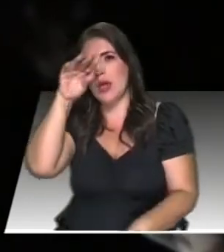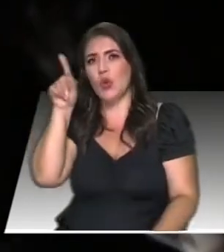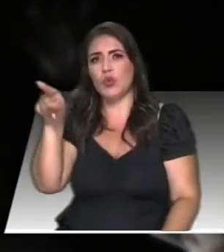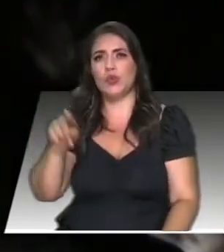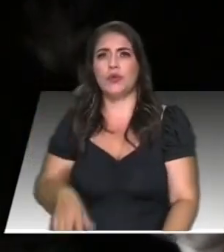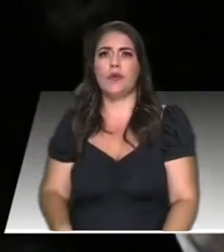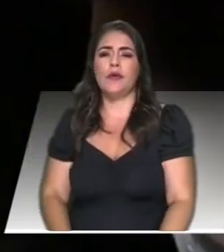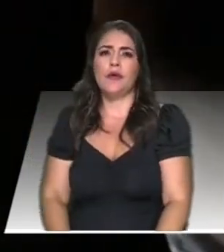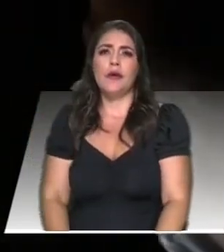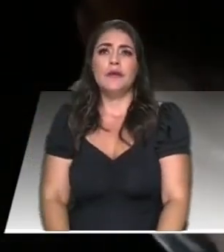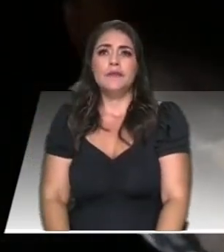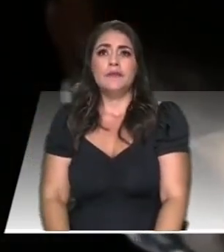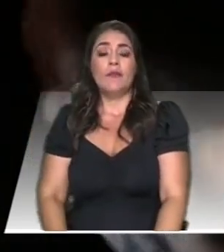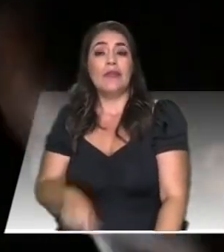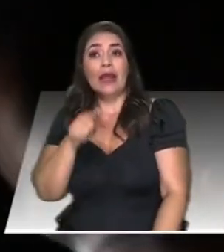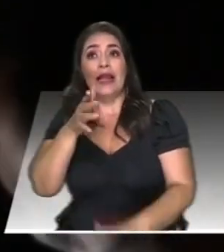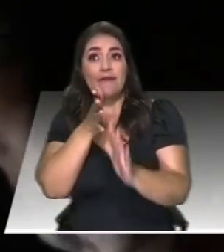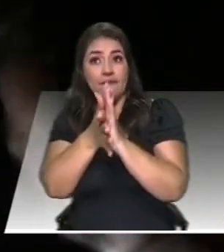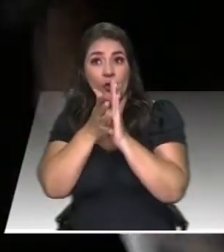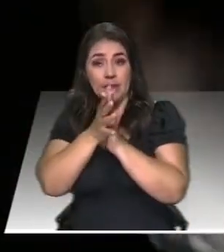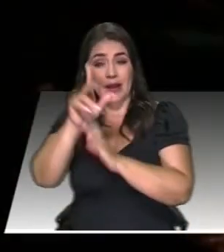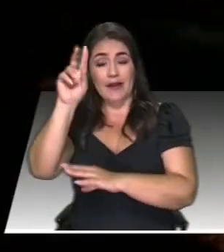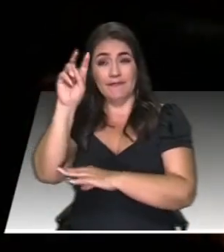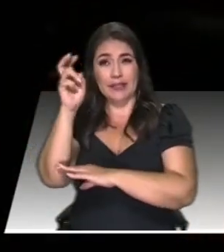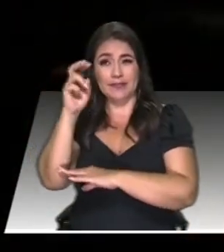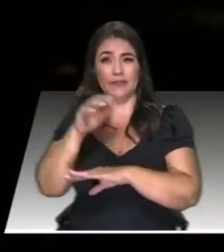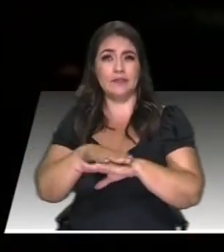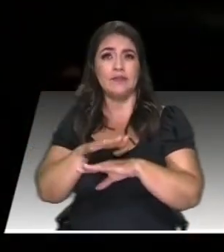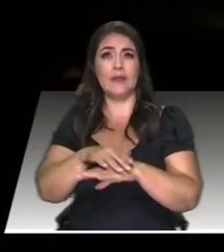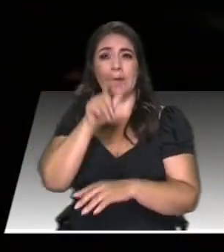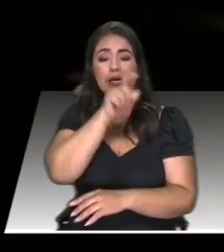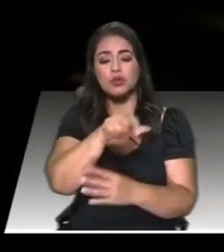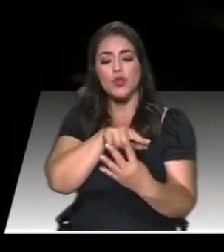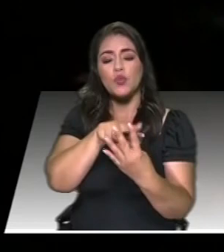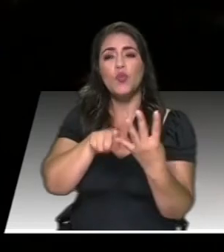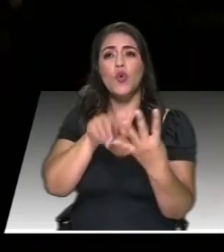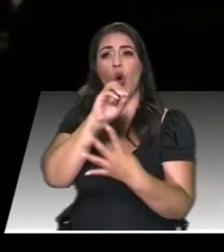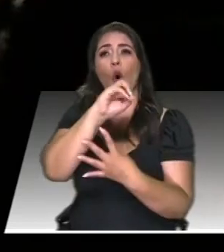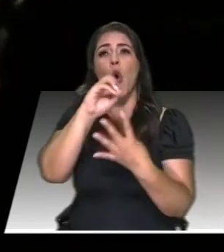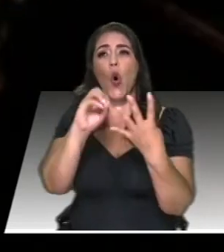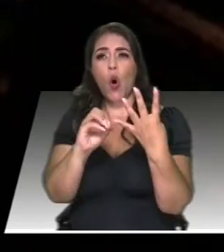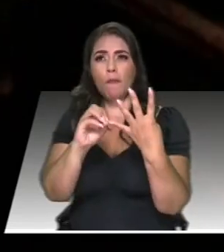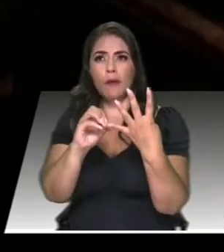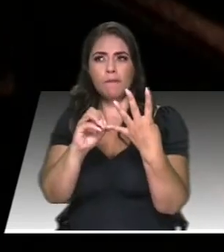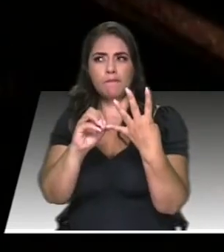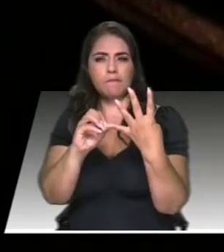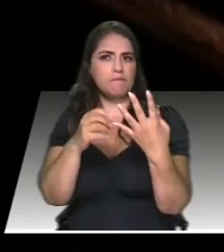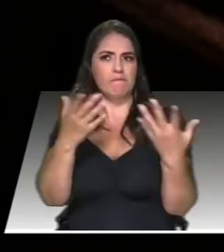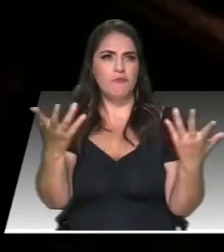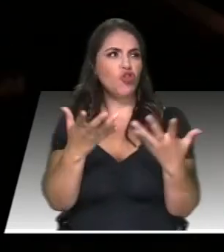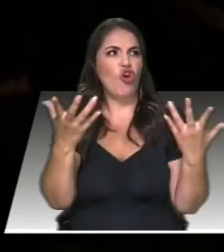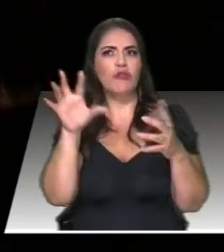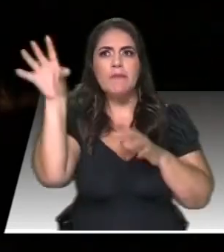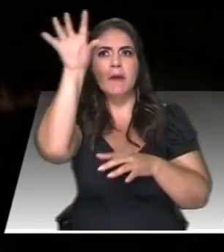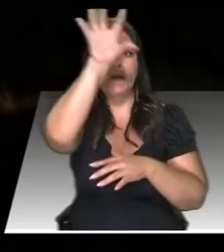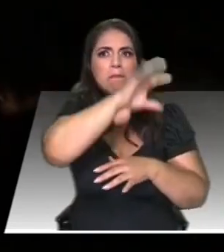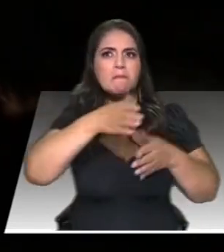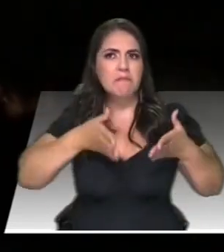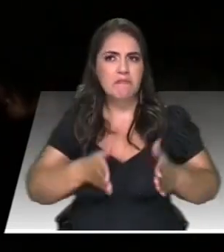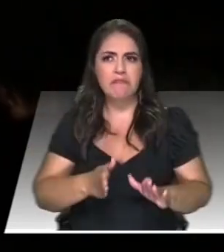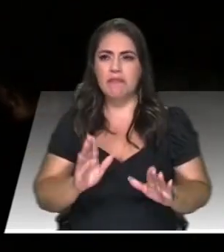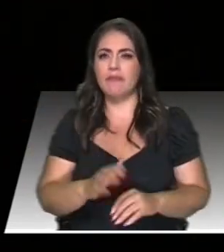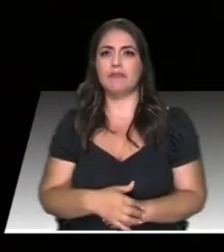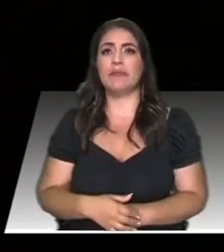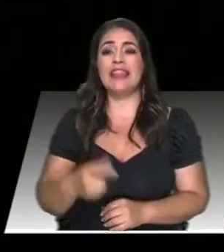según el informe de la fiscalía los cuatro fallecidos eran hombres de los que no se indicó nacionalidad los 16